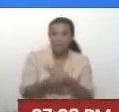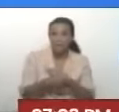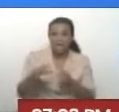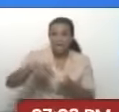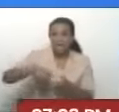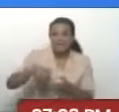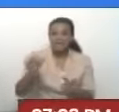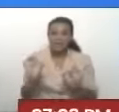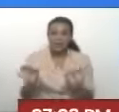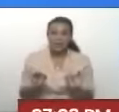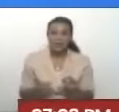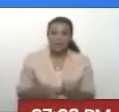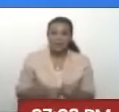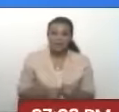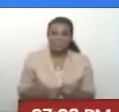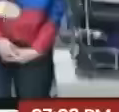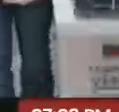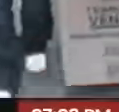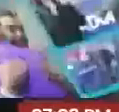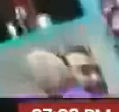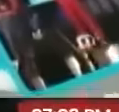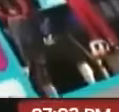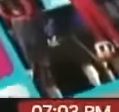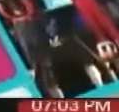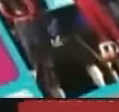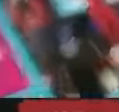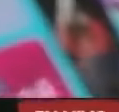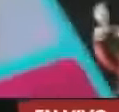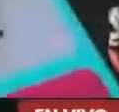directo a Con Maduro Más. Vamos.